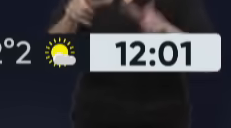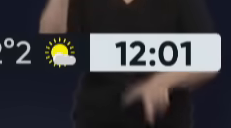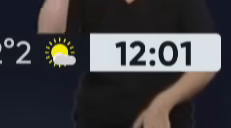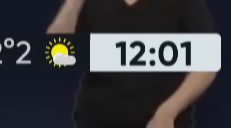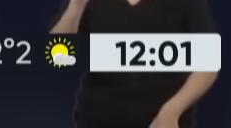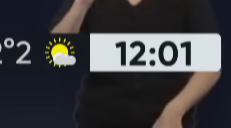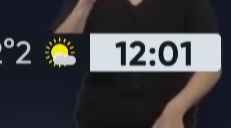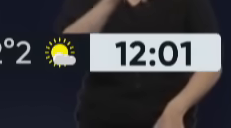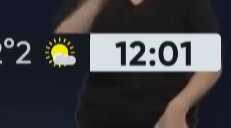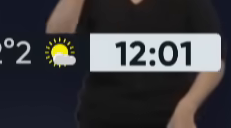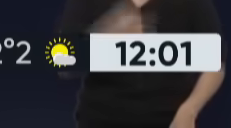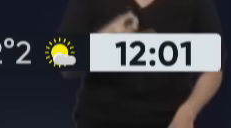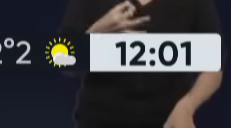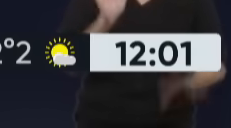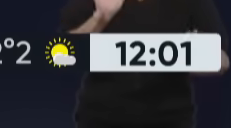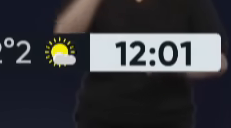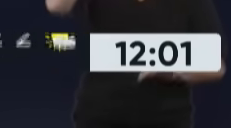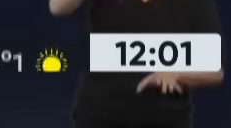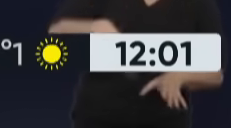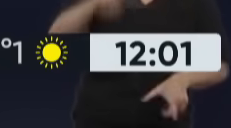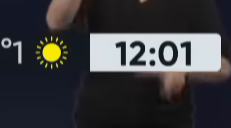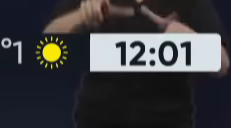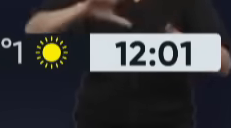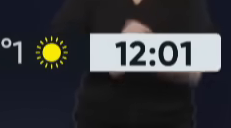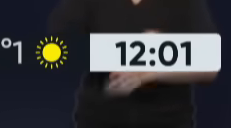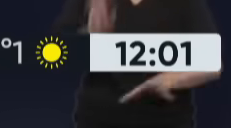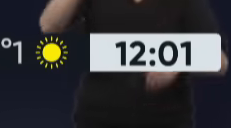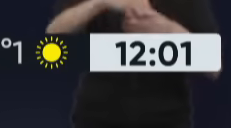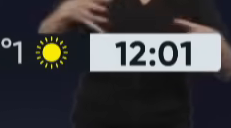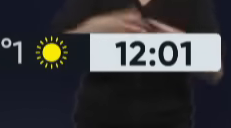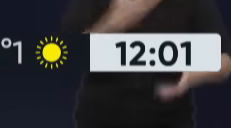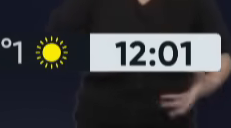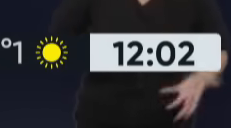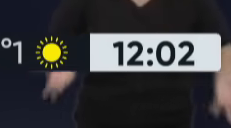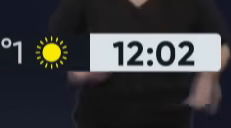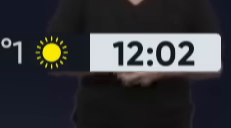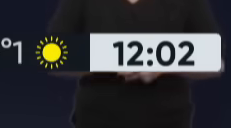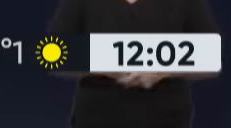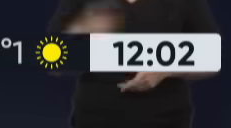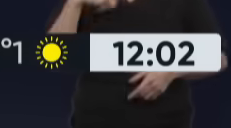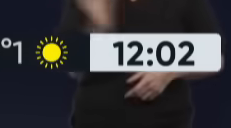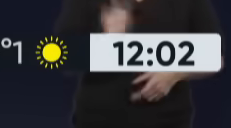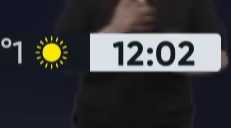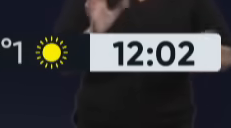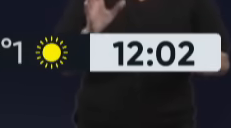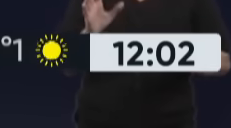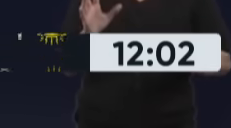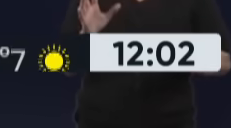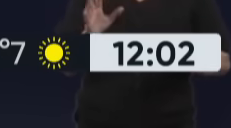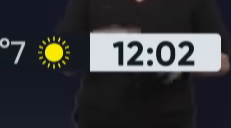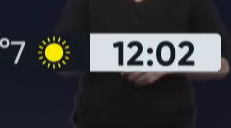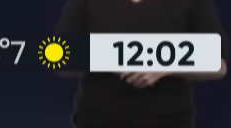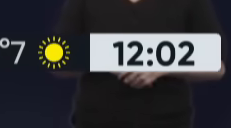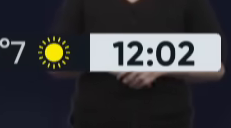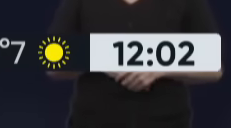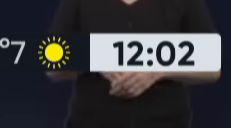del republicanismo o de la Constitución. A tal punto no es así que grandes